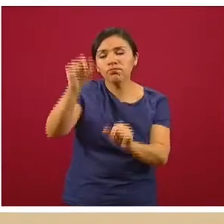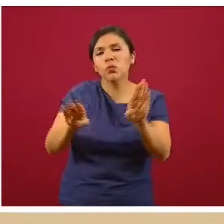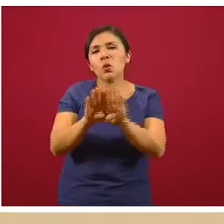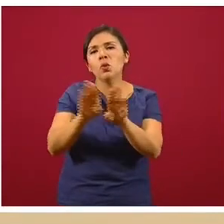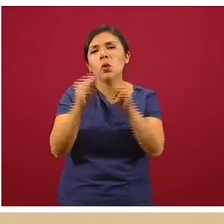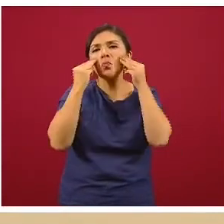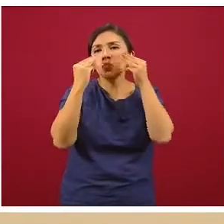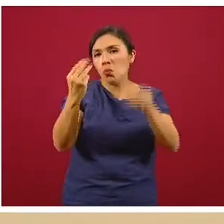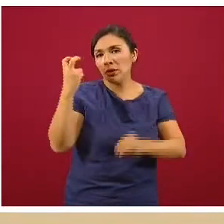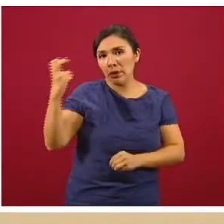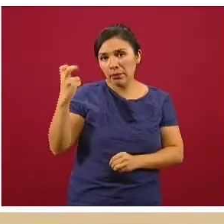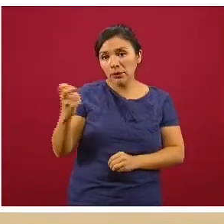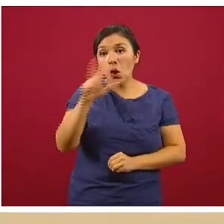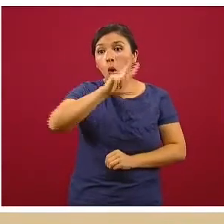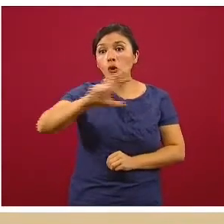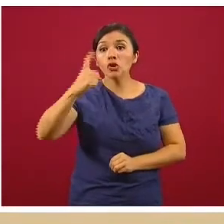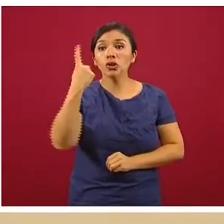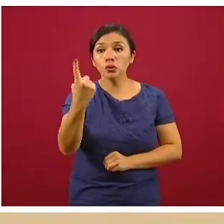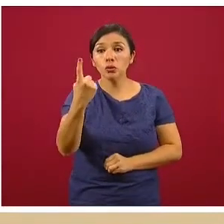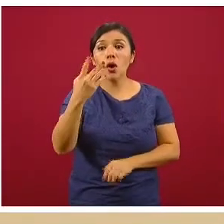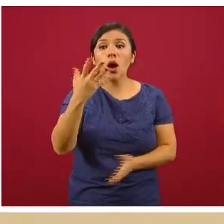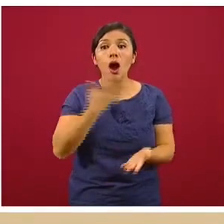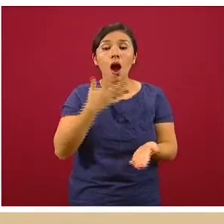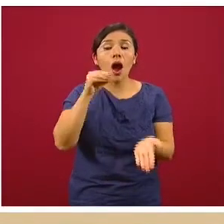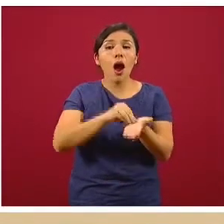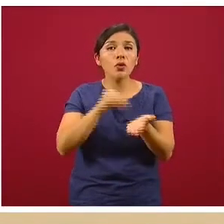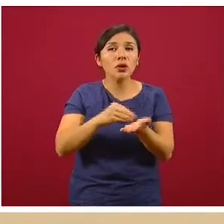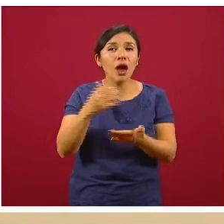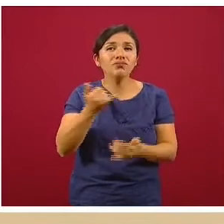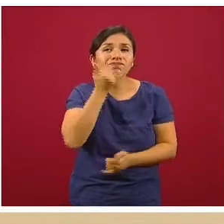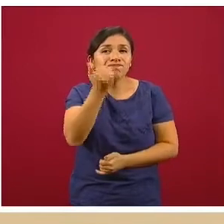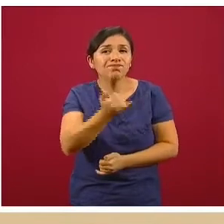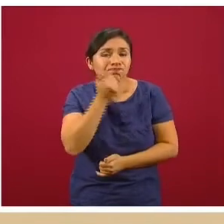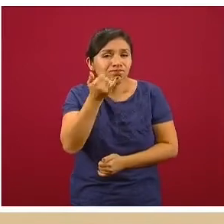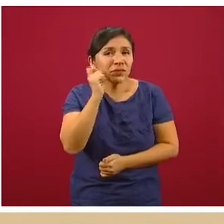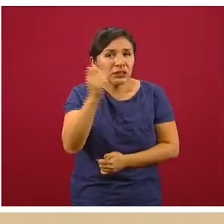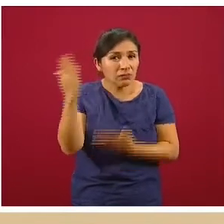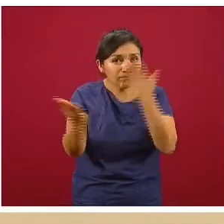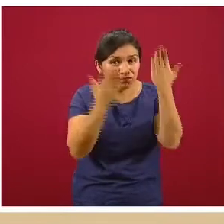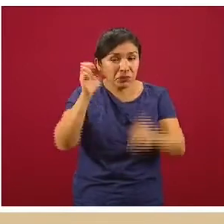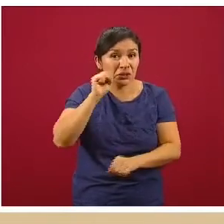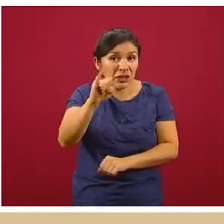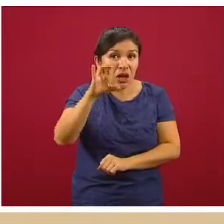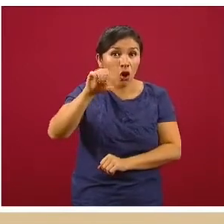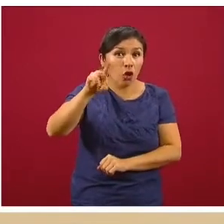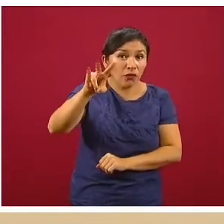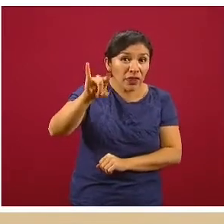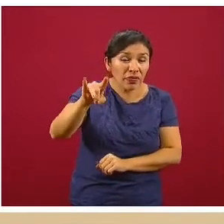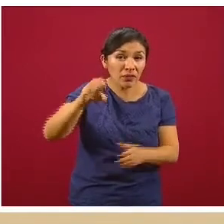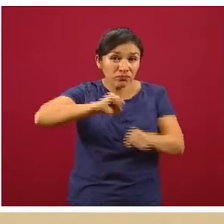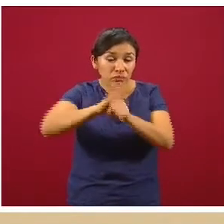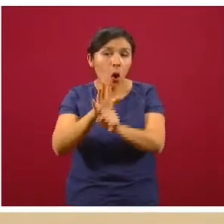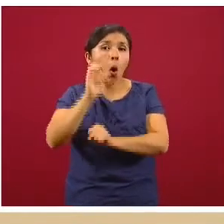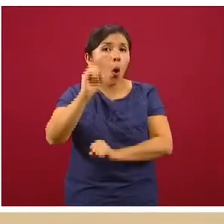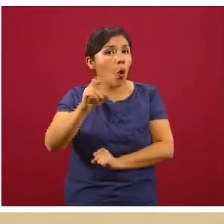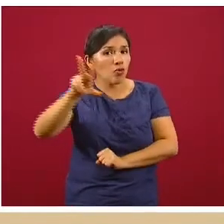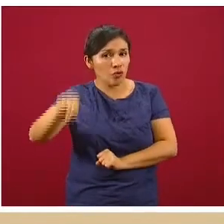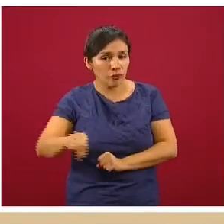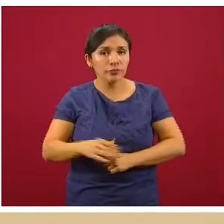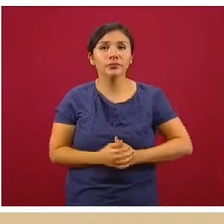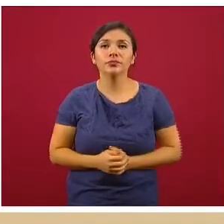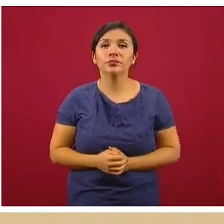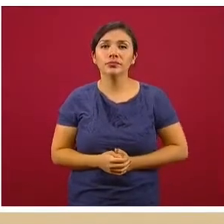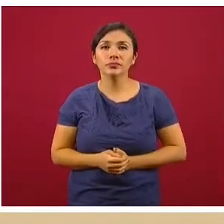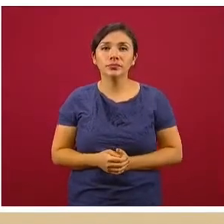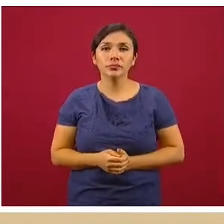mostrado en esta gráfica. 801 están en este momento precisamente en ese proceso de análisis para su confirmación. La